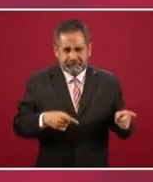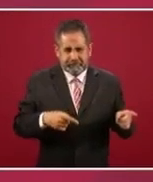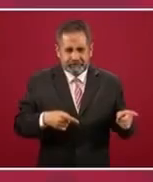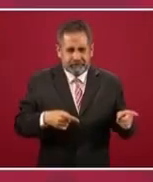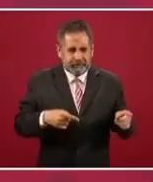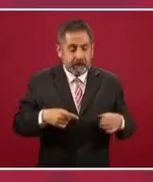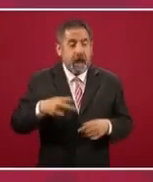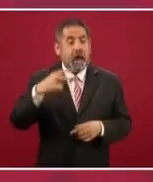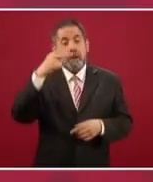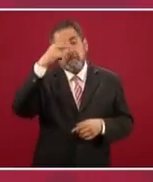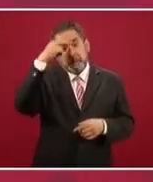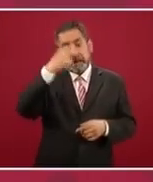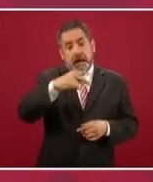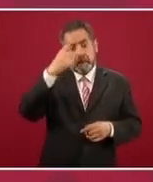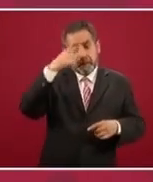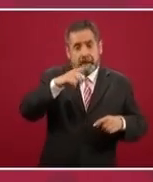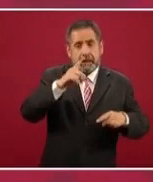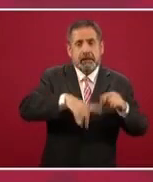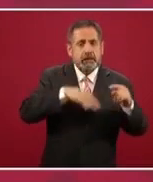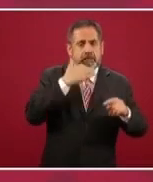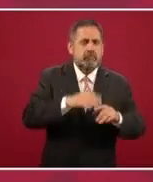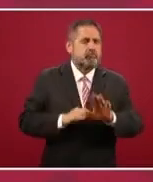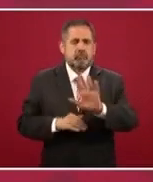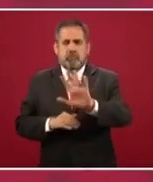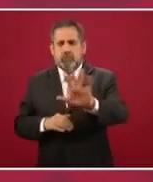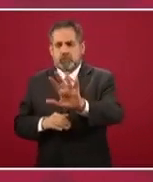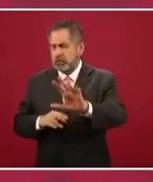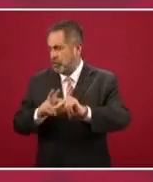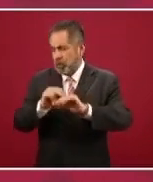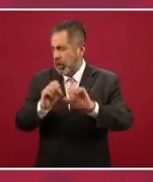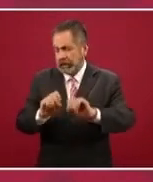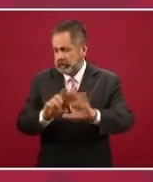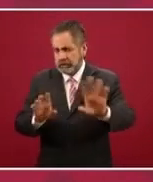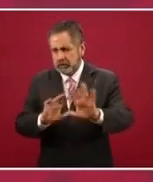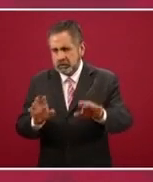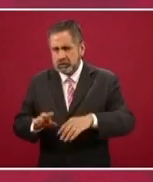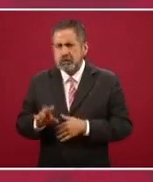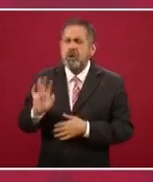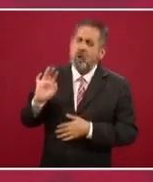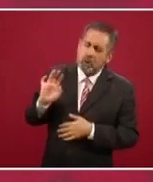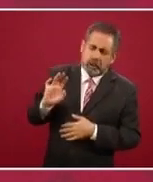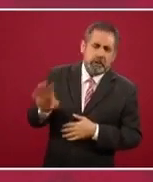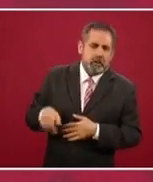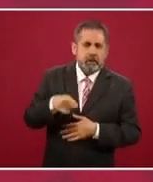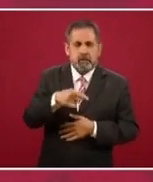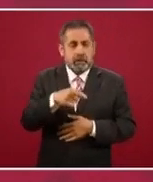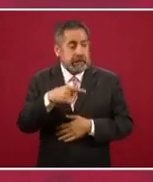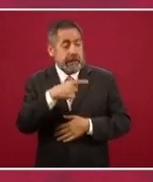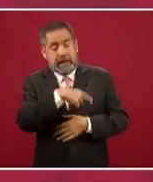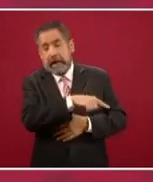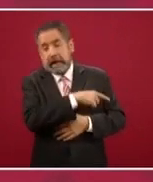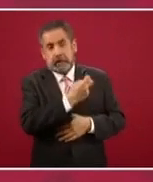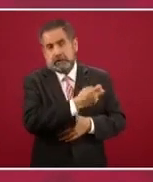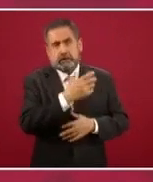Mexicanos a Favor de la Corrupción. No es de mexicanos. No es de mexicanos, sí, pero porque esos son los